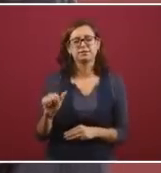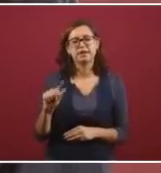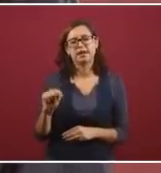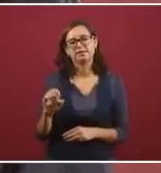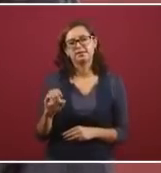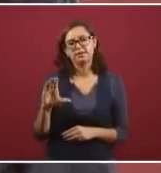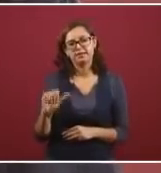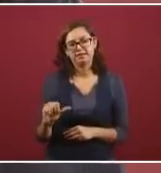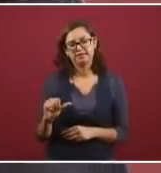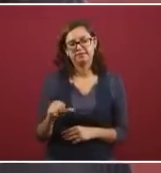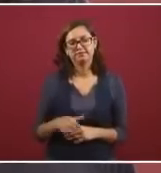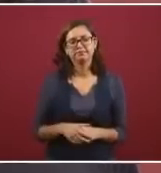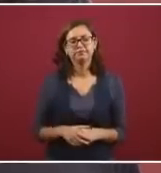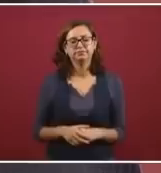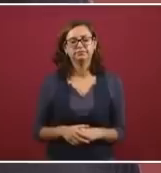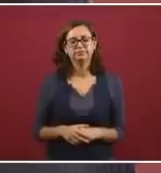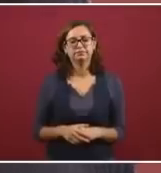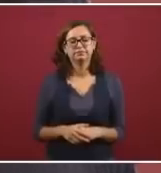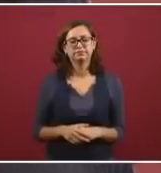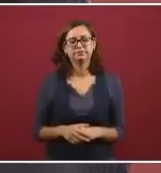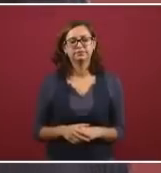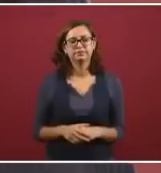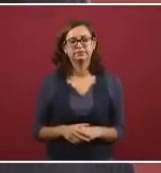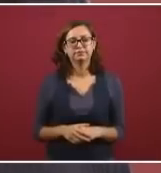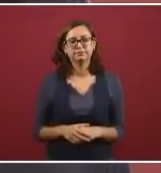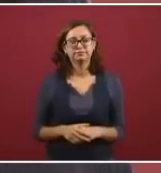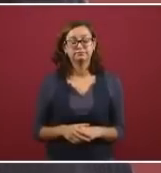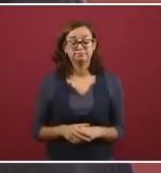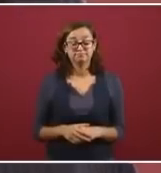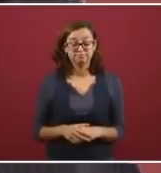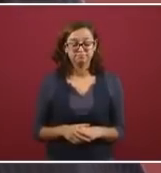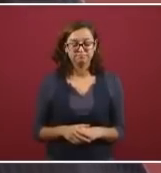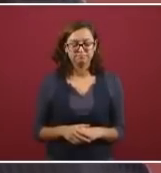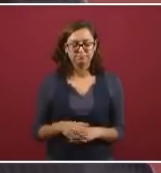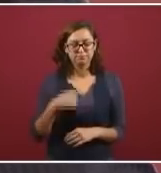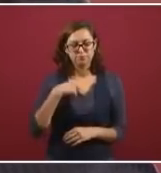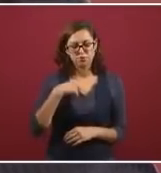la sierra que yo llamaría